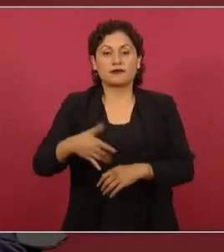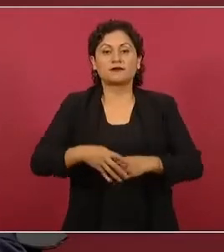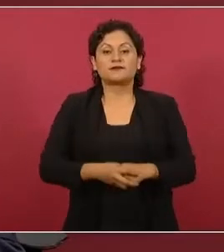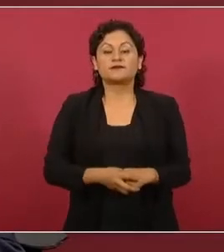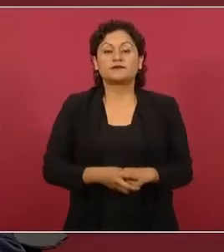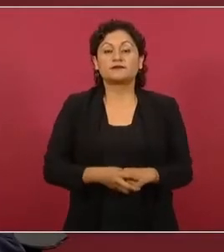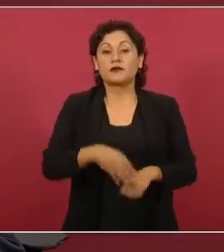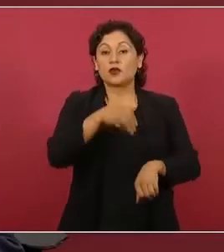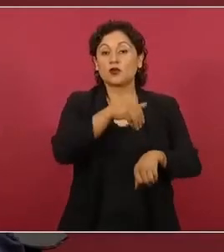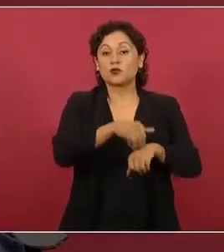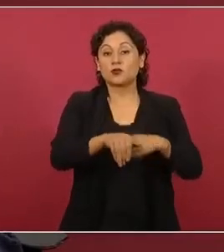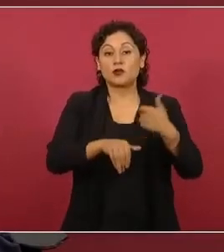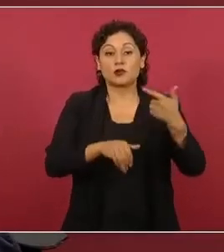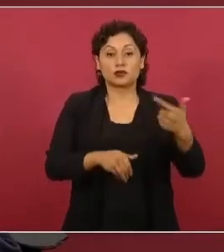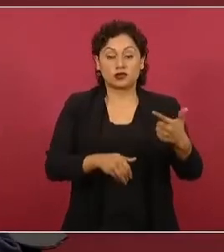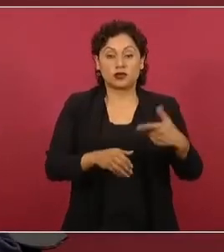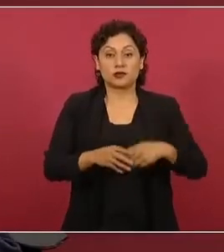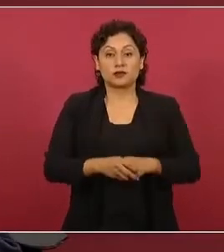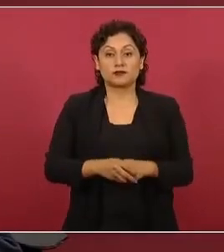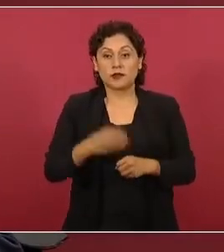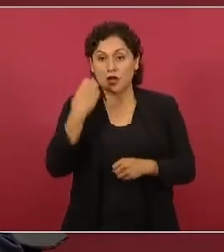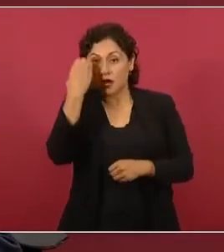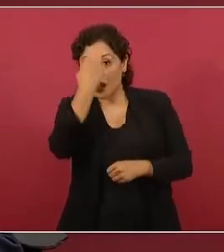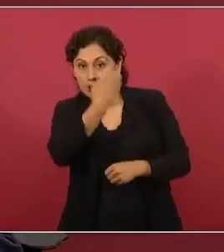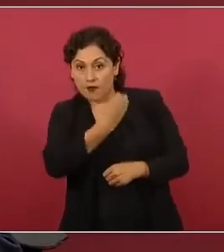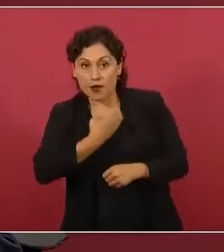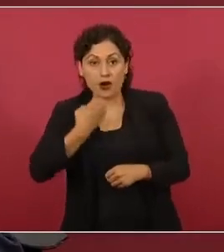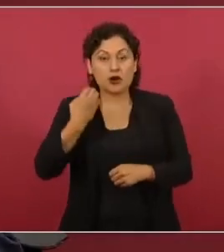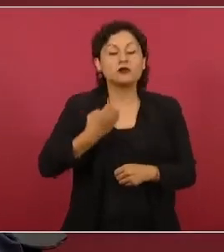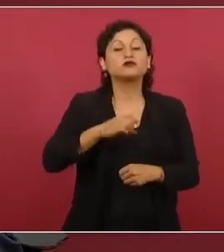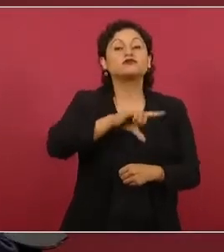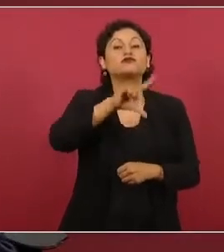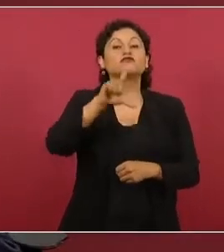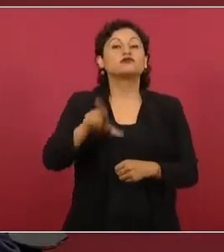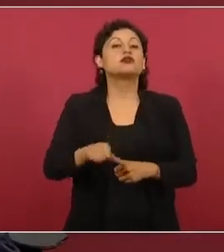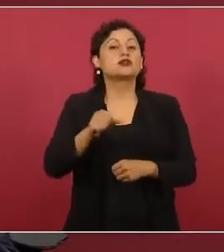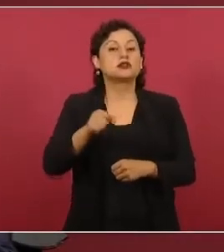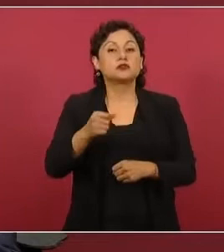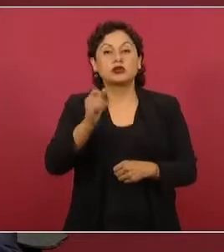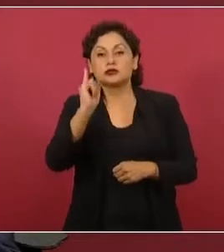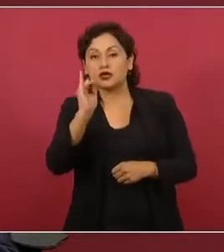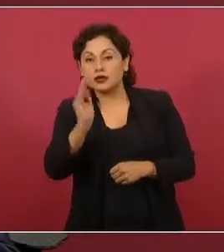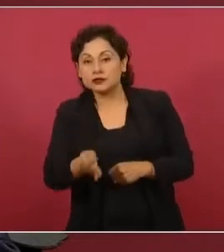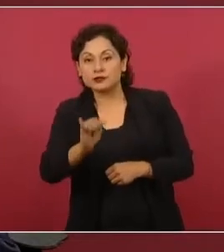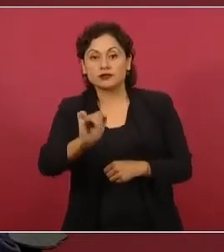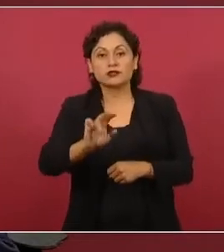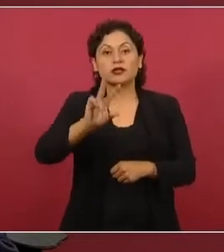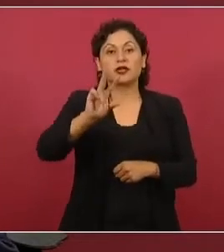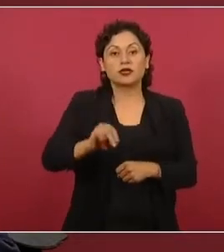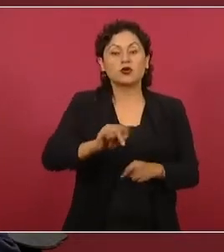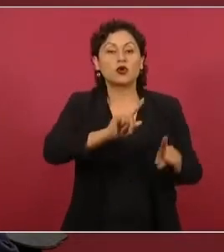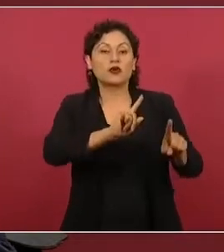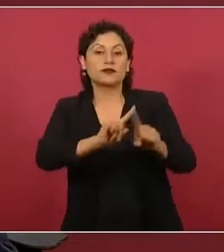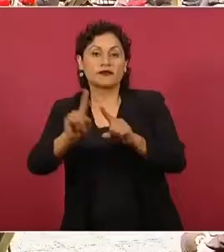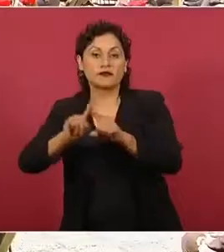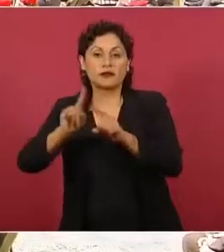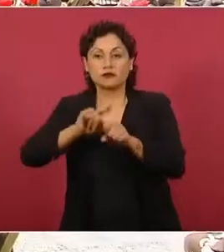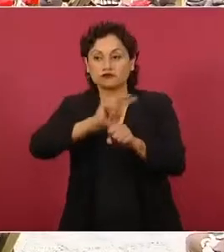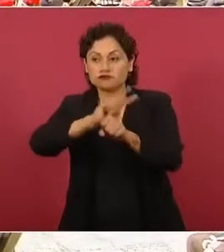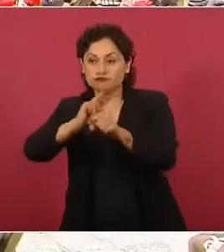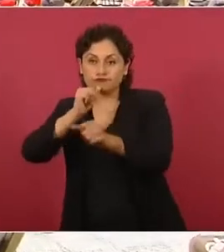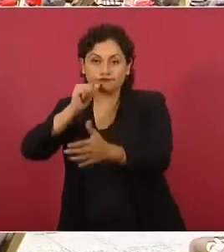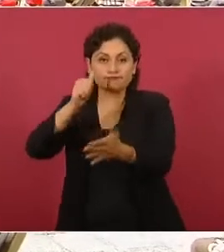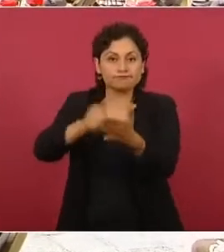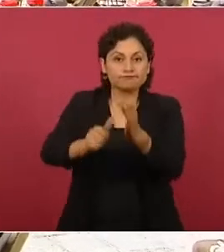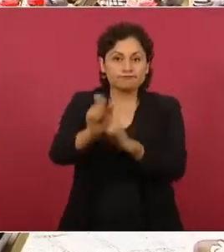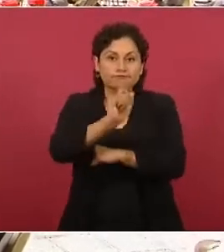7, examinación y en su caso aprobación de informes y dictámenes de otros órganos colegiados del Instituto del Fondo